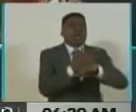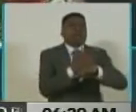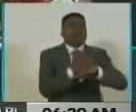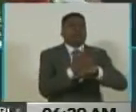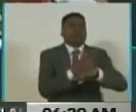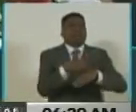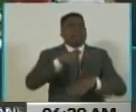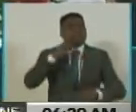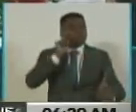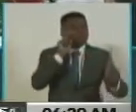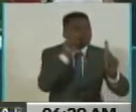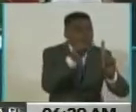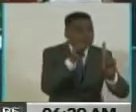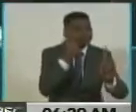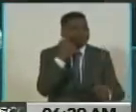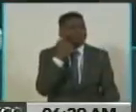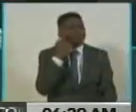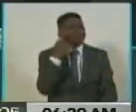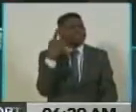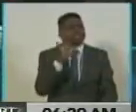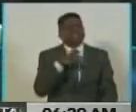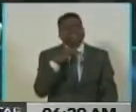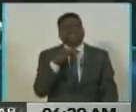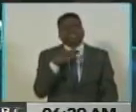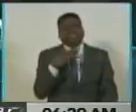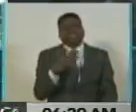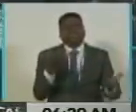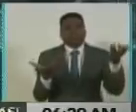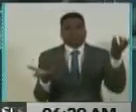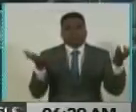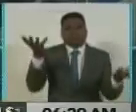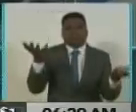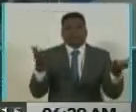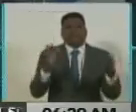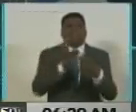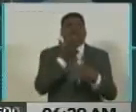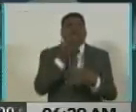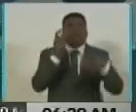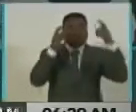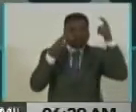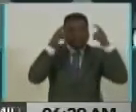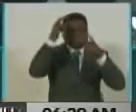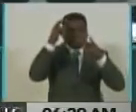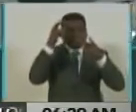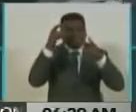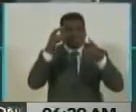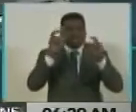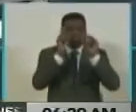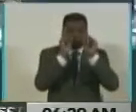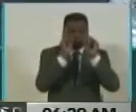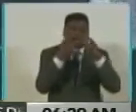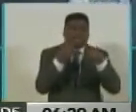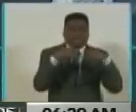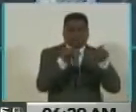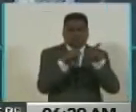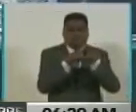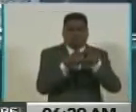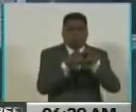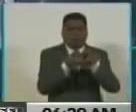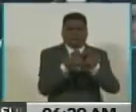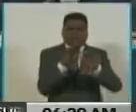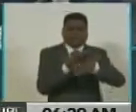mi percepción. Y siento que ese músculo que yo llamo músculo chavista se ha ido despertando en todo lo que son el